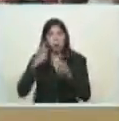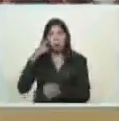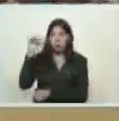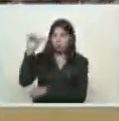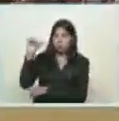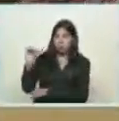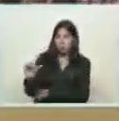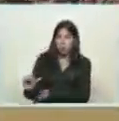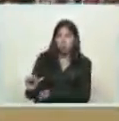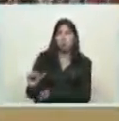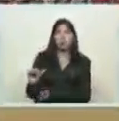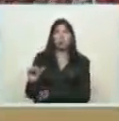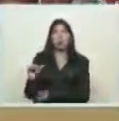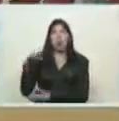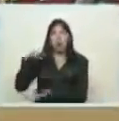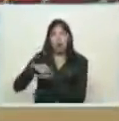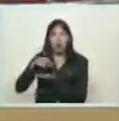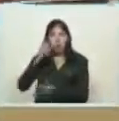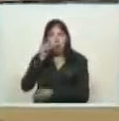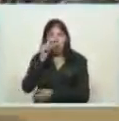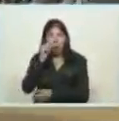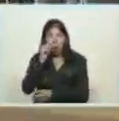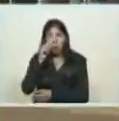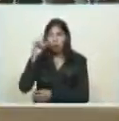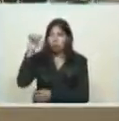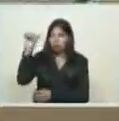de Reinaldo Rodríguez,